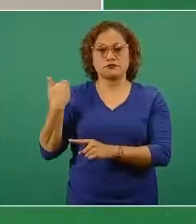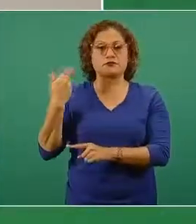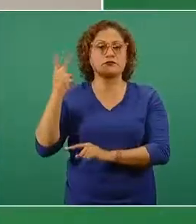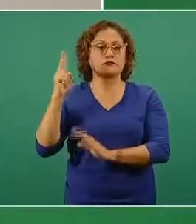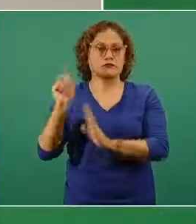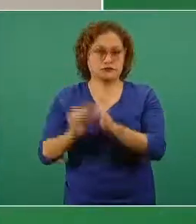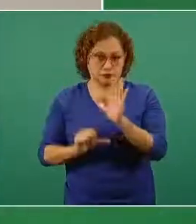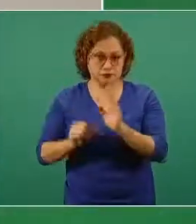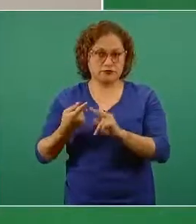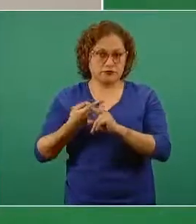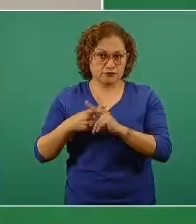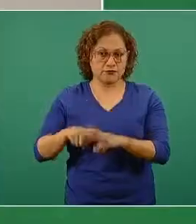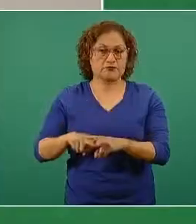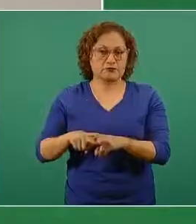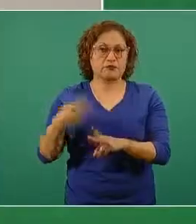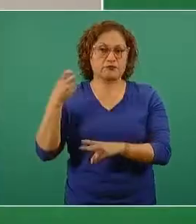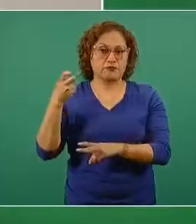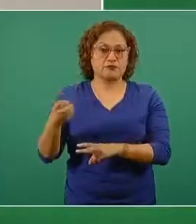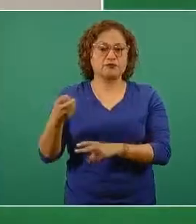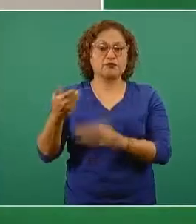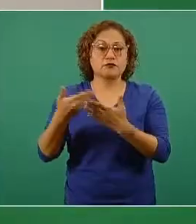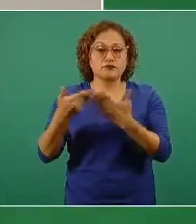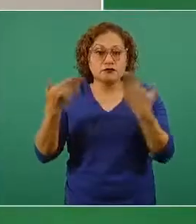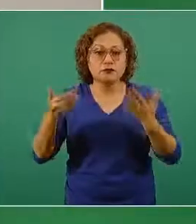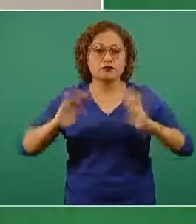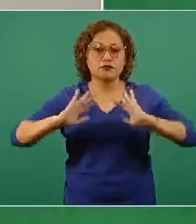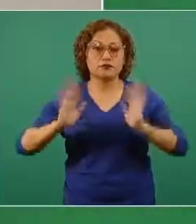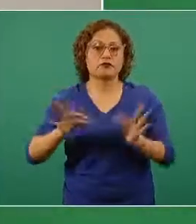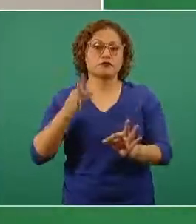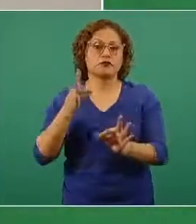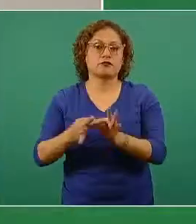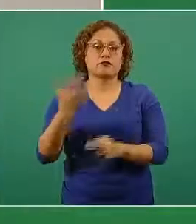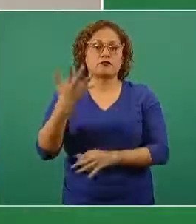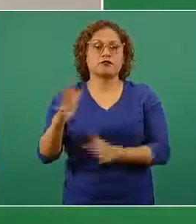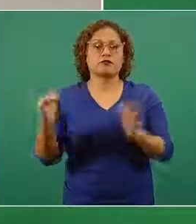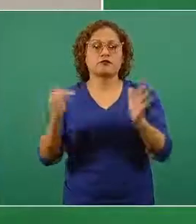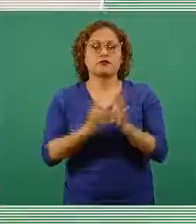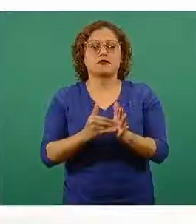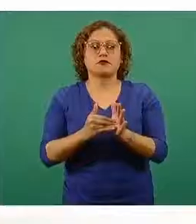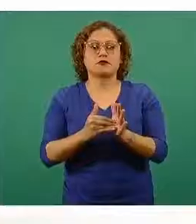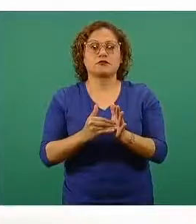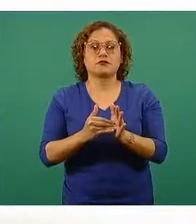meses prácticamente, en donde el día de hoy se tienen